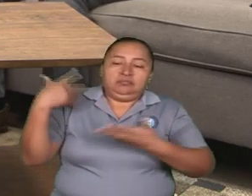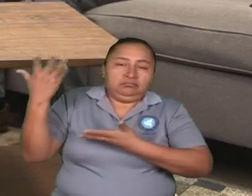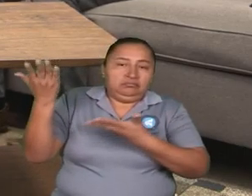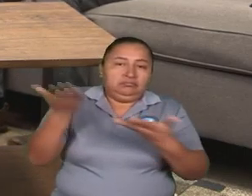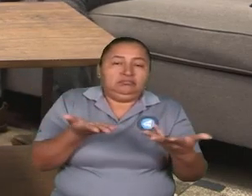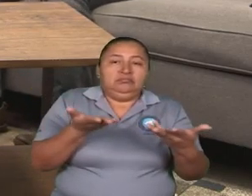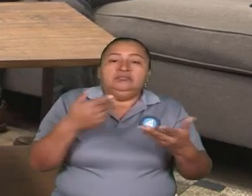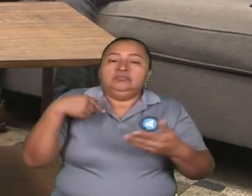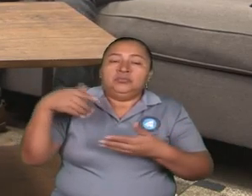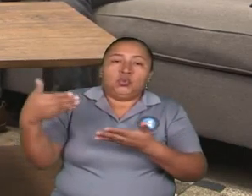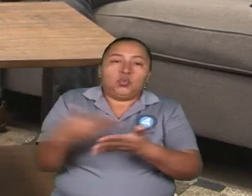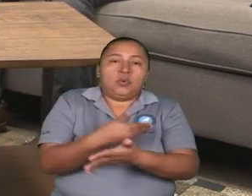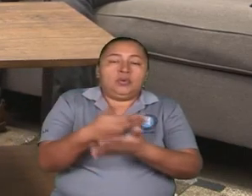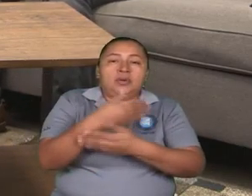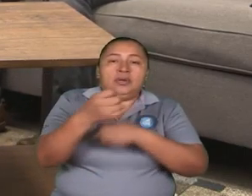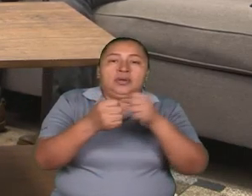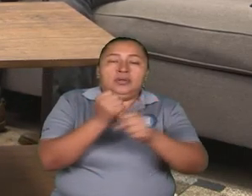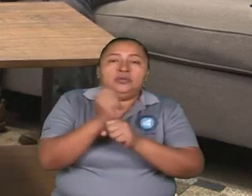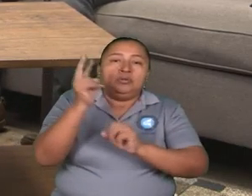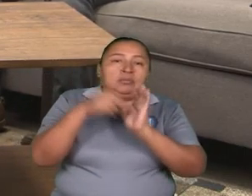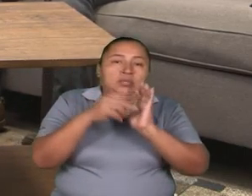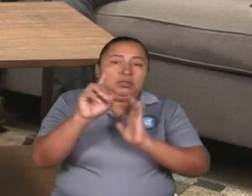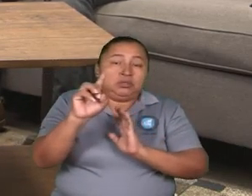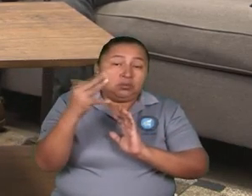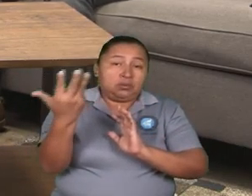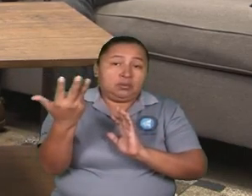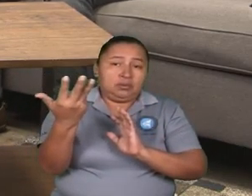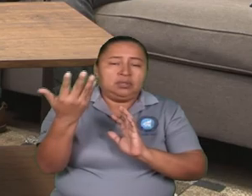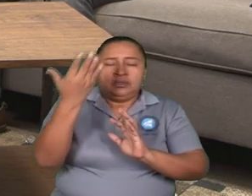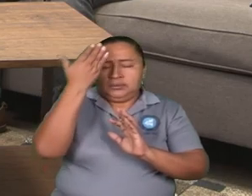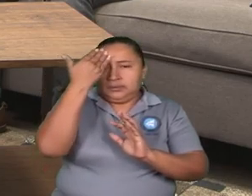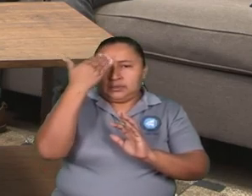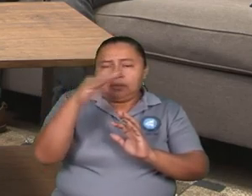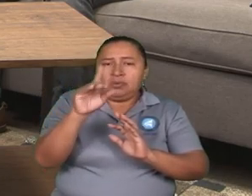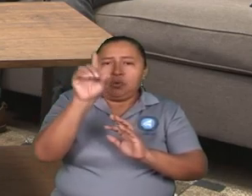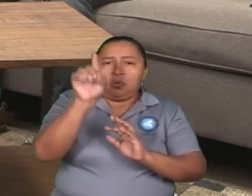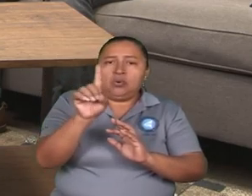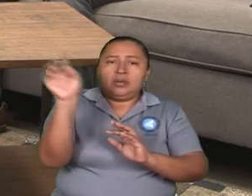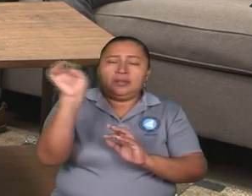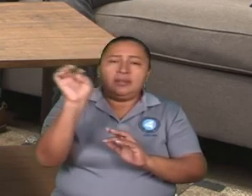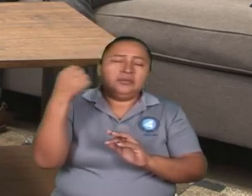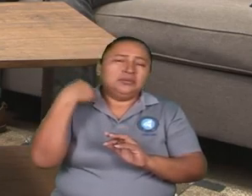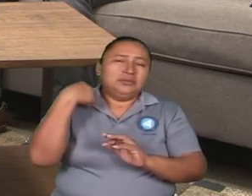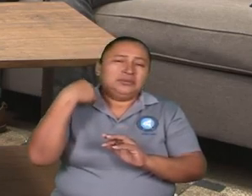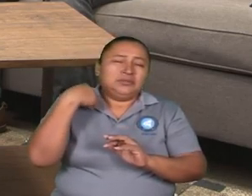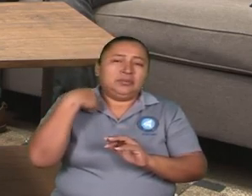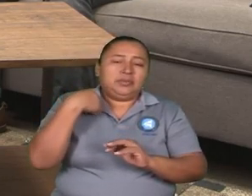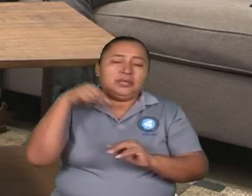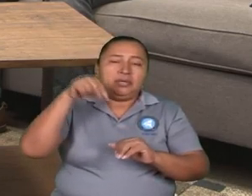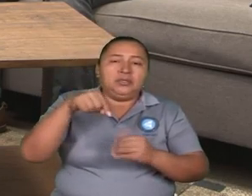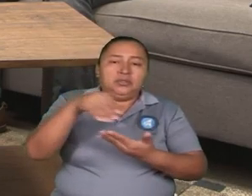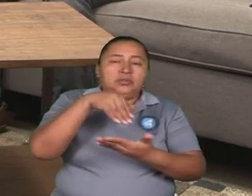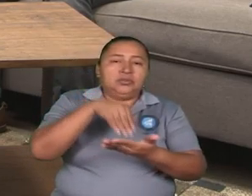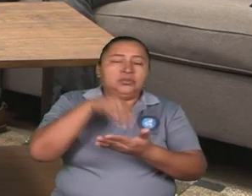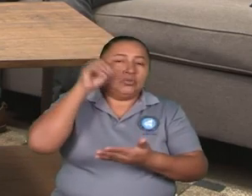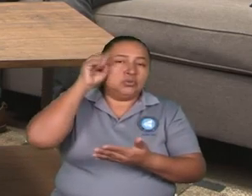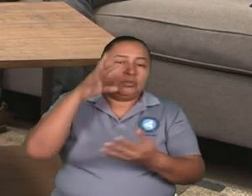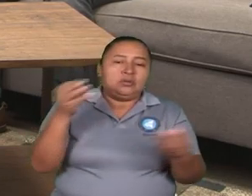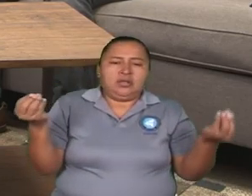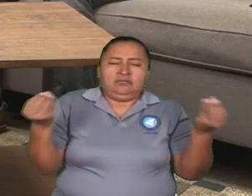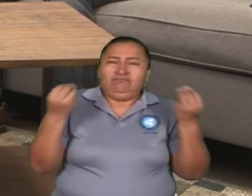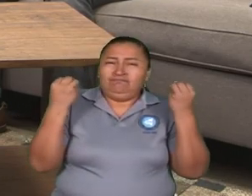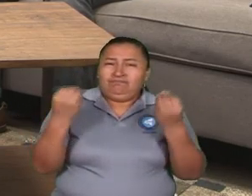construyendo, y que ya pronto también se va a inaugurar ya en esta semana. A